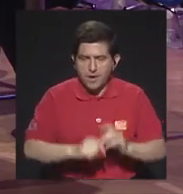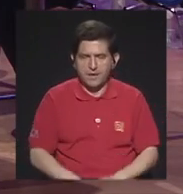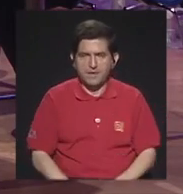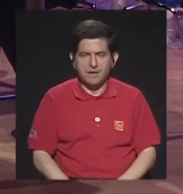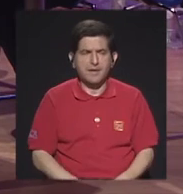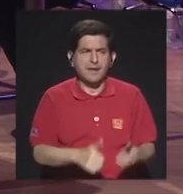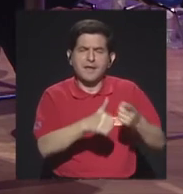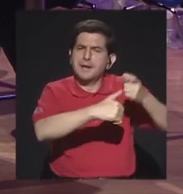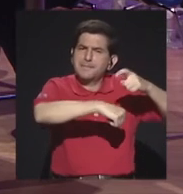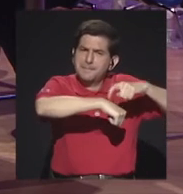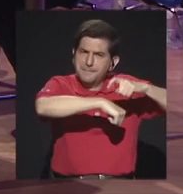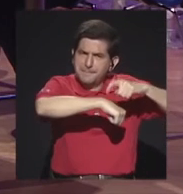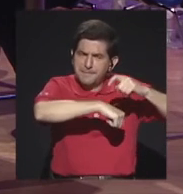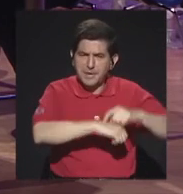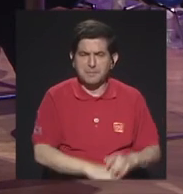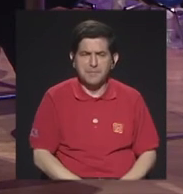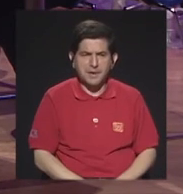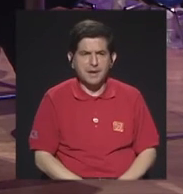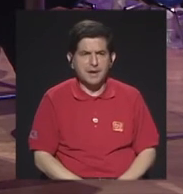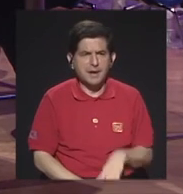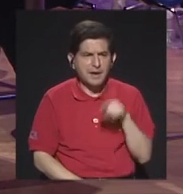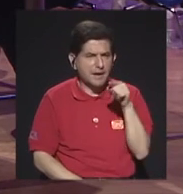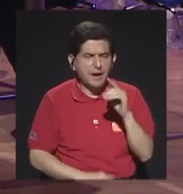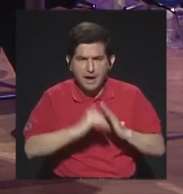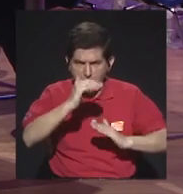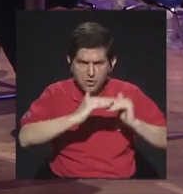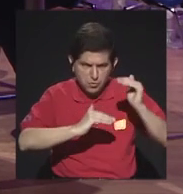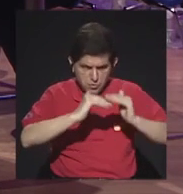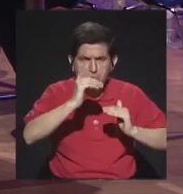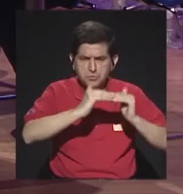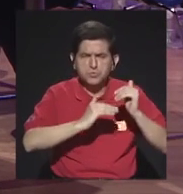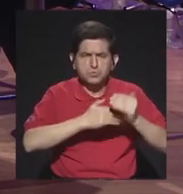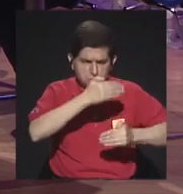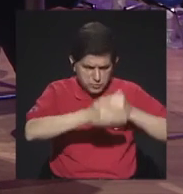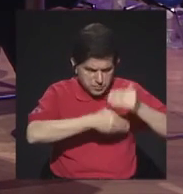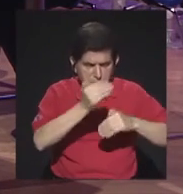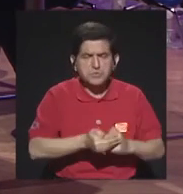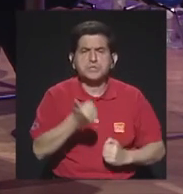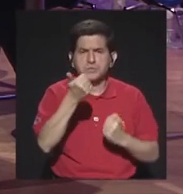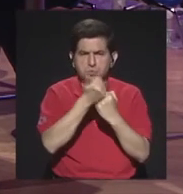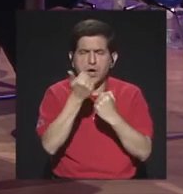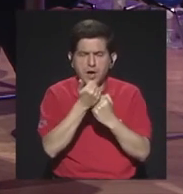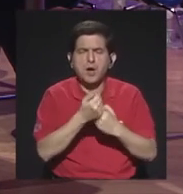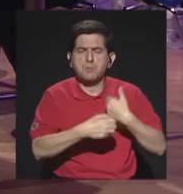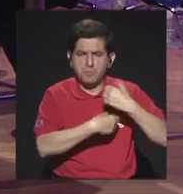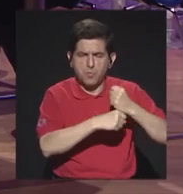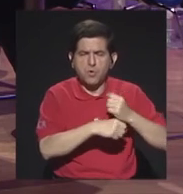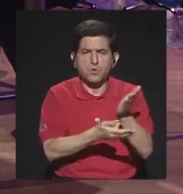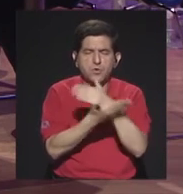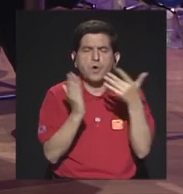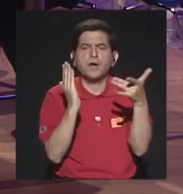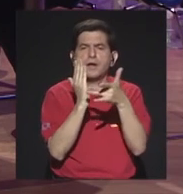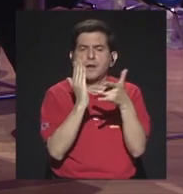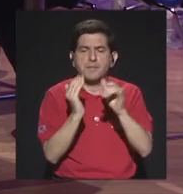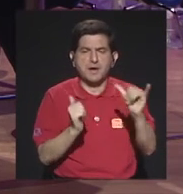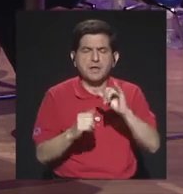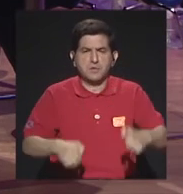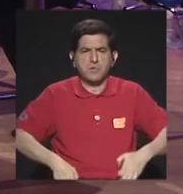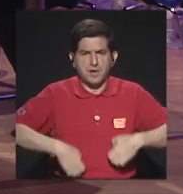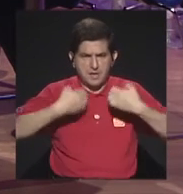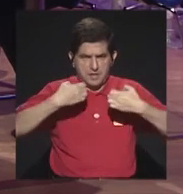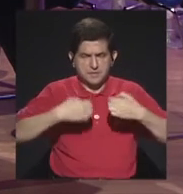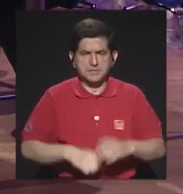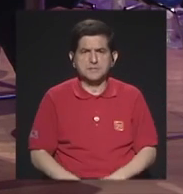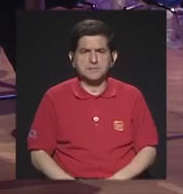el inicio fue construido con apoyo municipal en la parte técnica, ¿verdad? También existió un